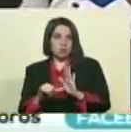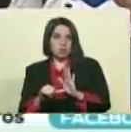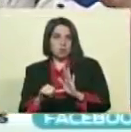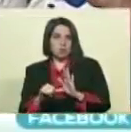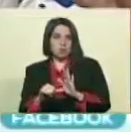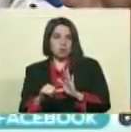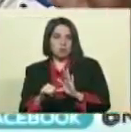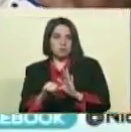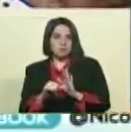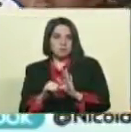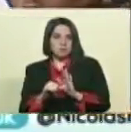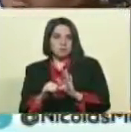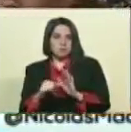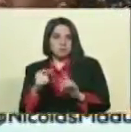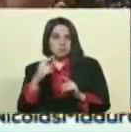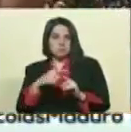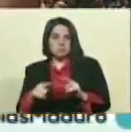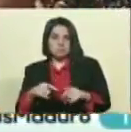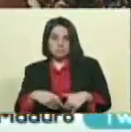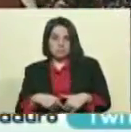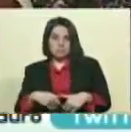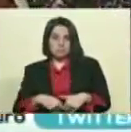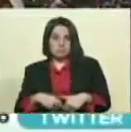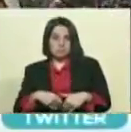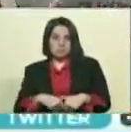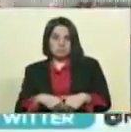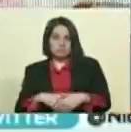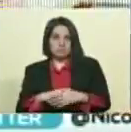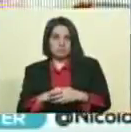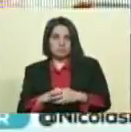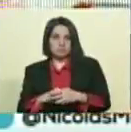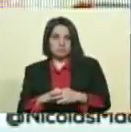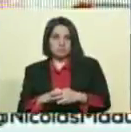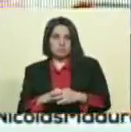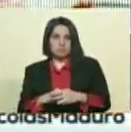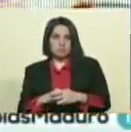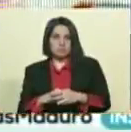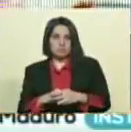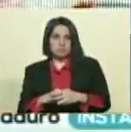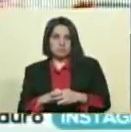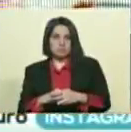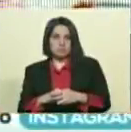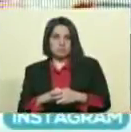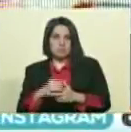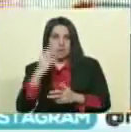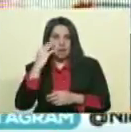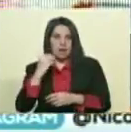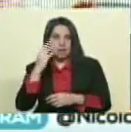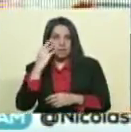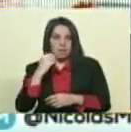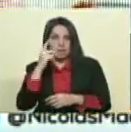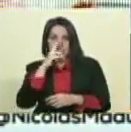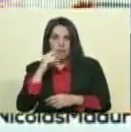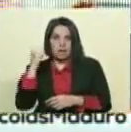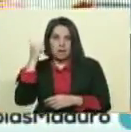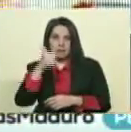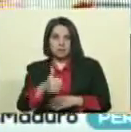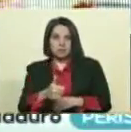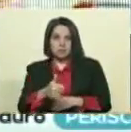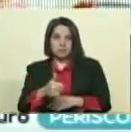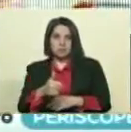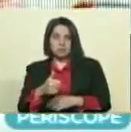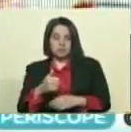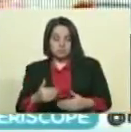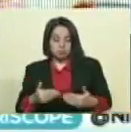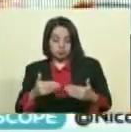mucho, mucho esfuerzo de la constituyente y de la experiencia que tenemos en estos años. Hemos venido avanzando